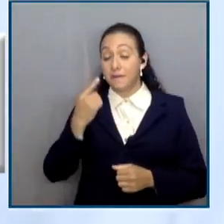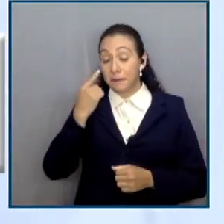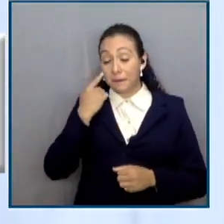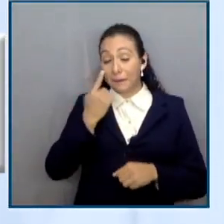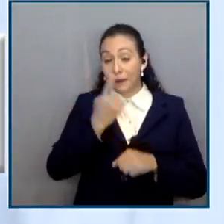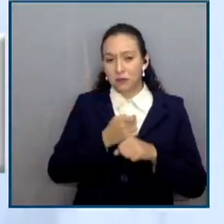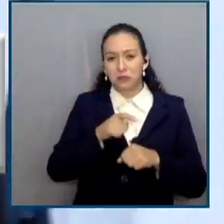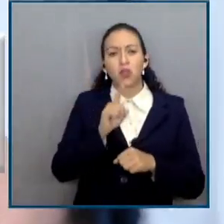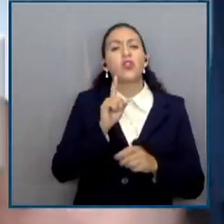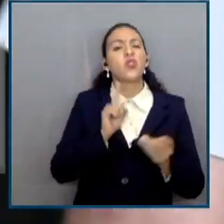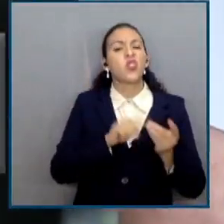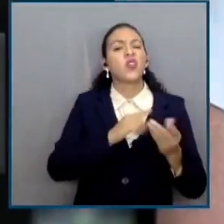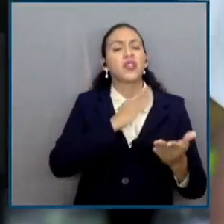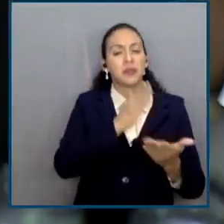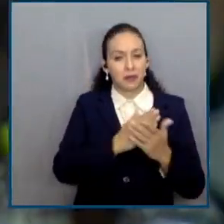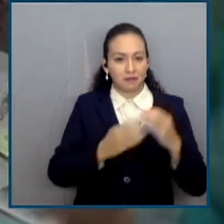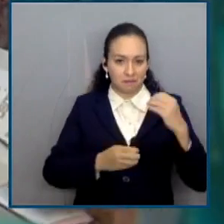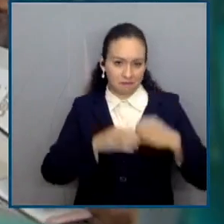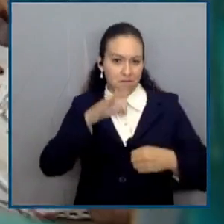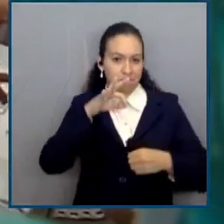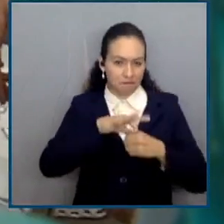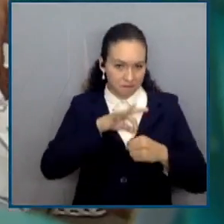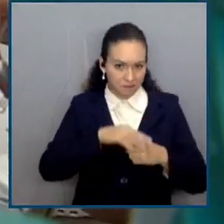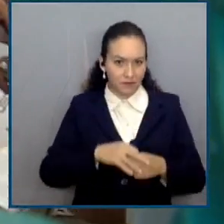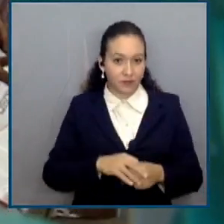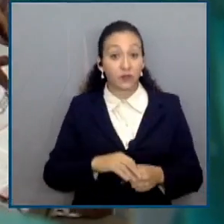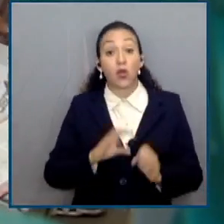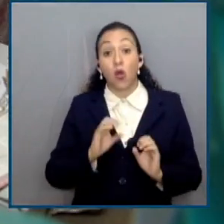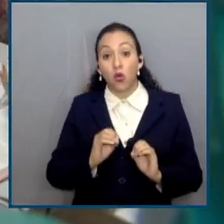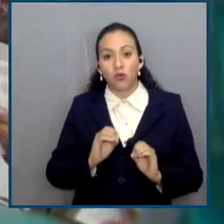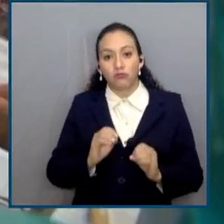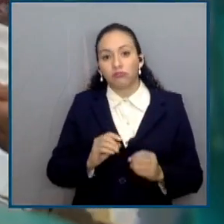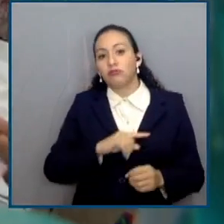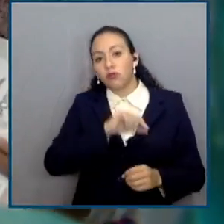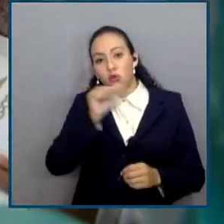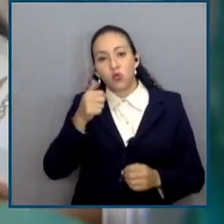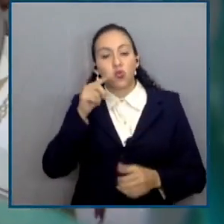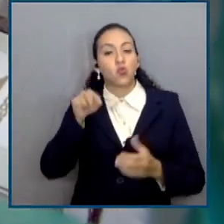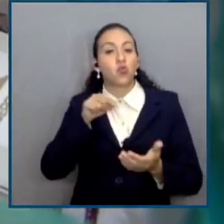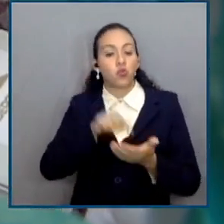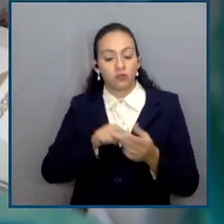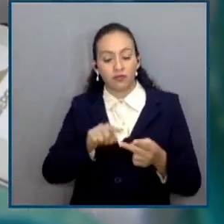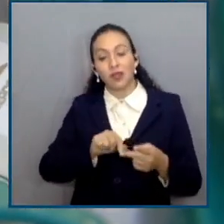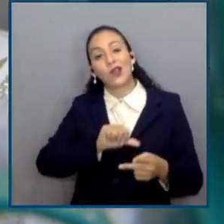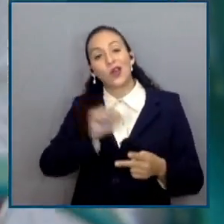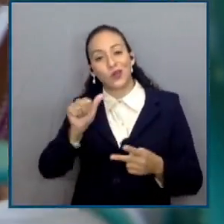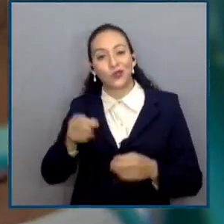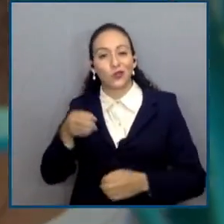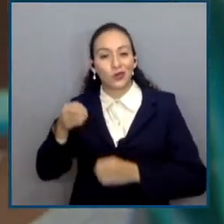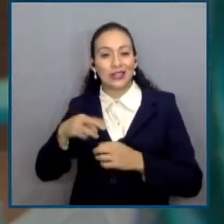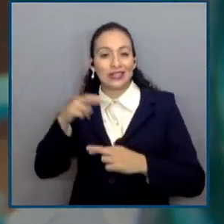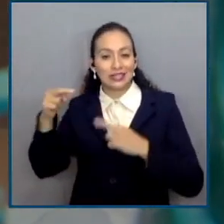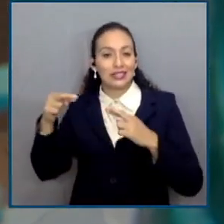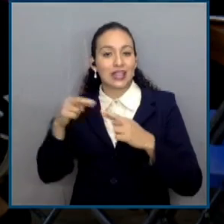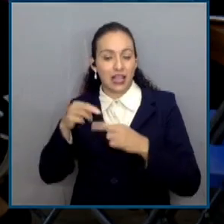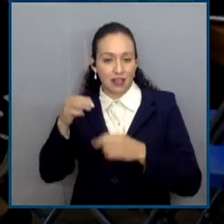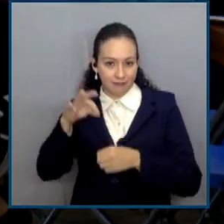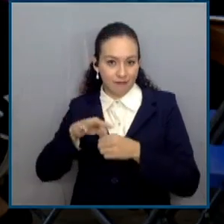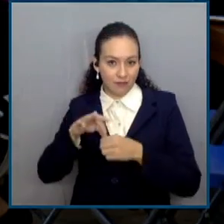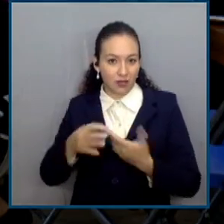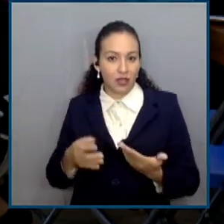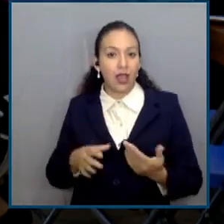tribunales electorales locales, en segunda instancia ante las salas regionales del Tribunal Electoral, a través del juicio de